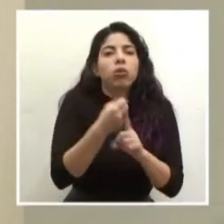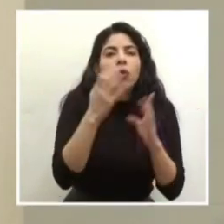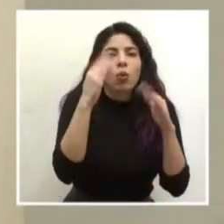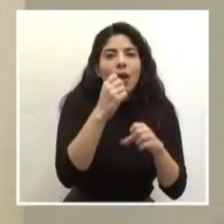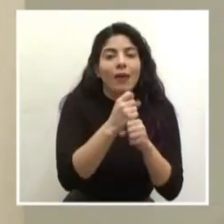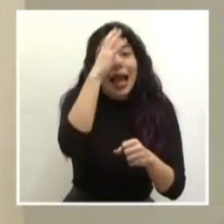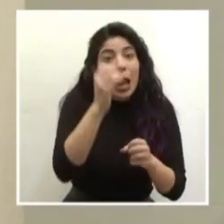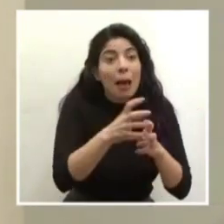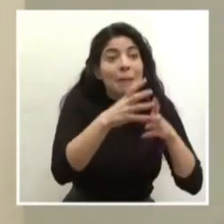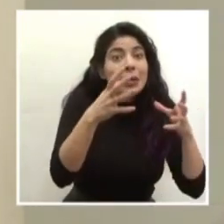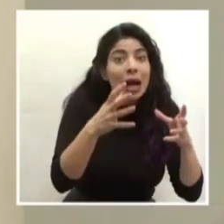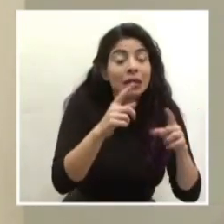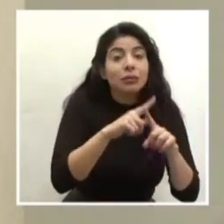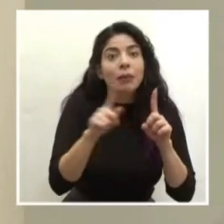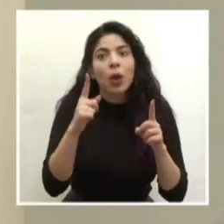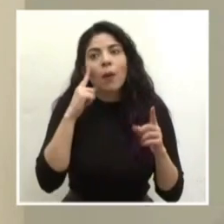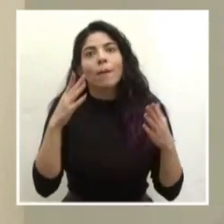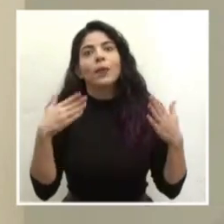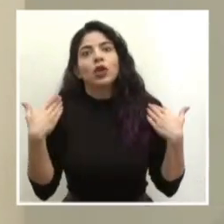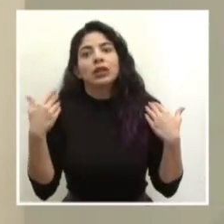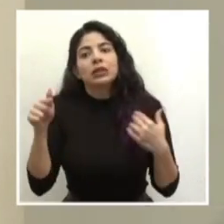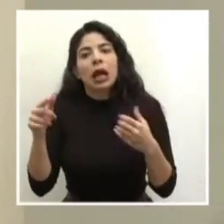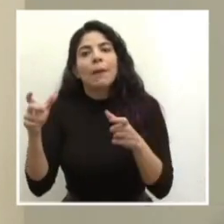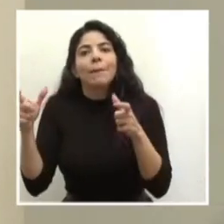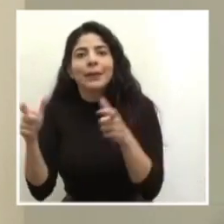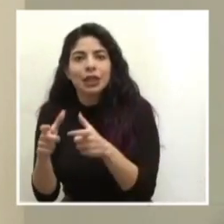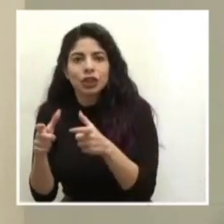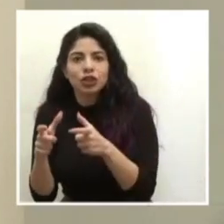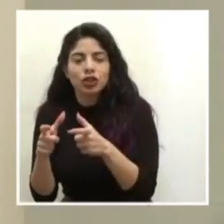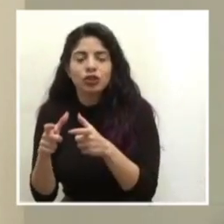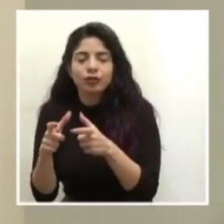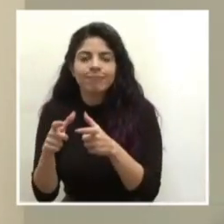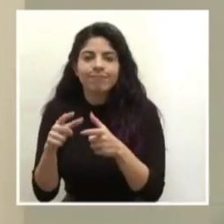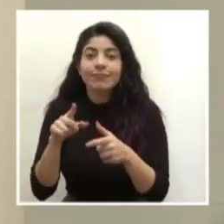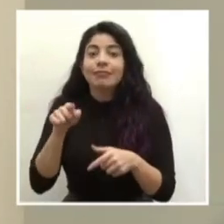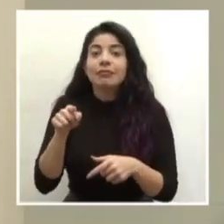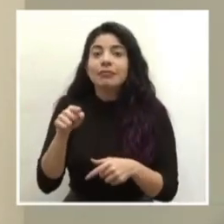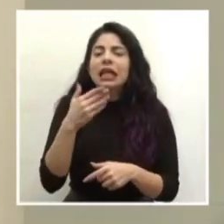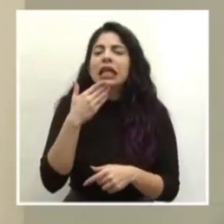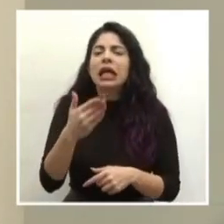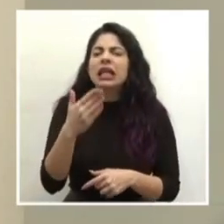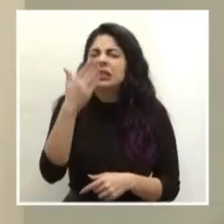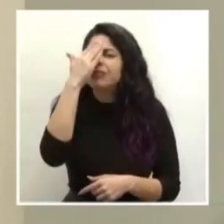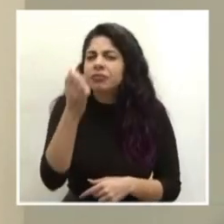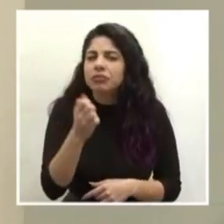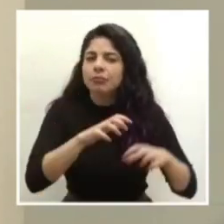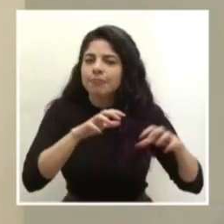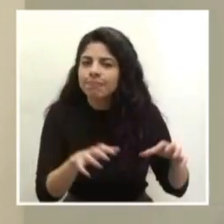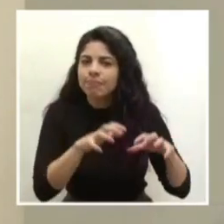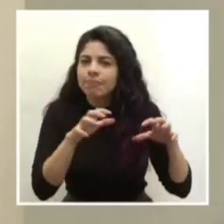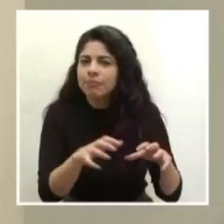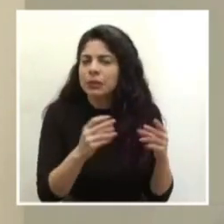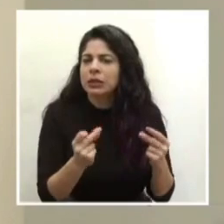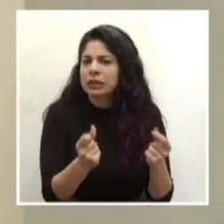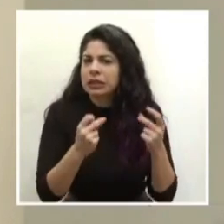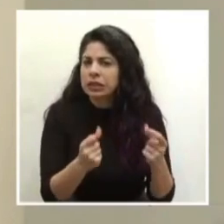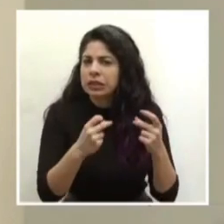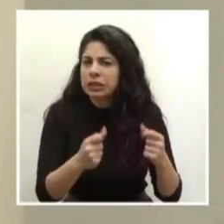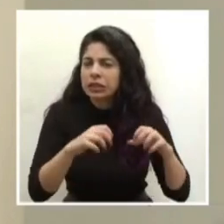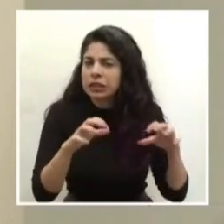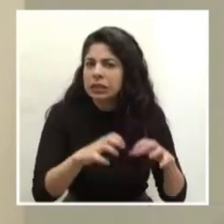y dichosamente ese no ha sido el caso. Y eso también ha sido gracias a acciones que se tomaron prontamente,